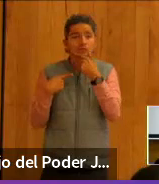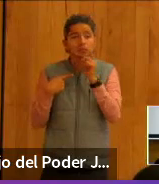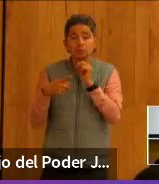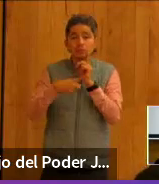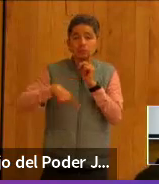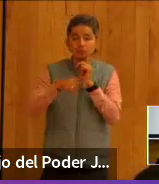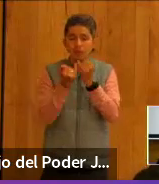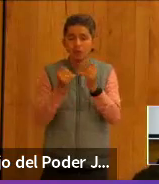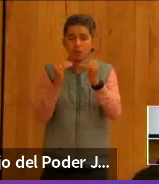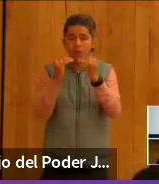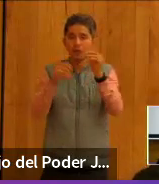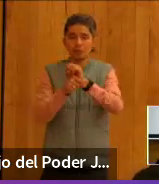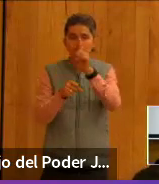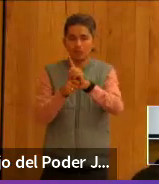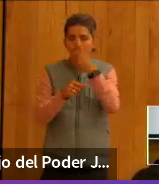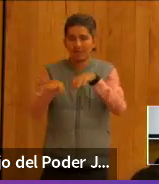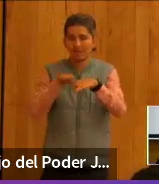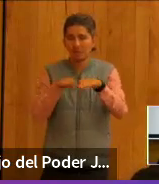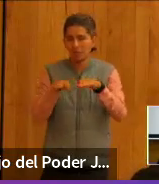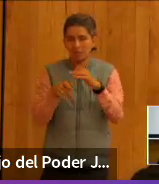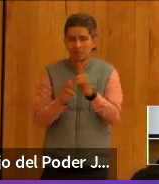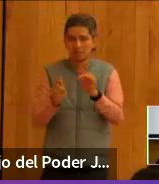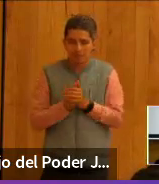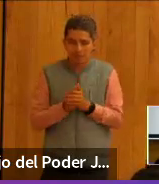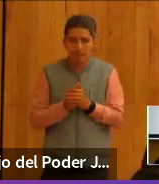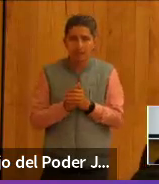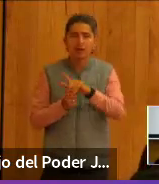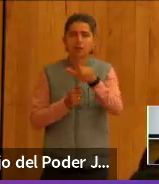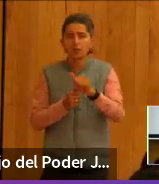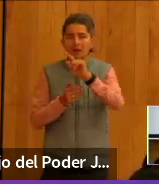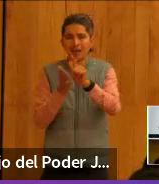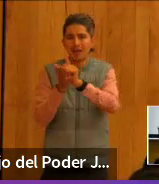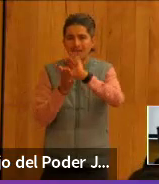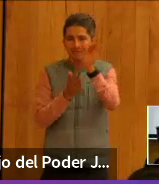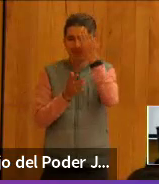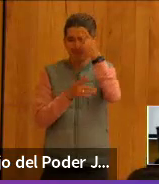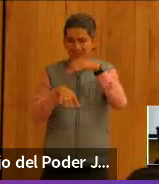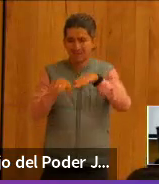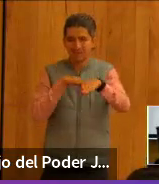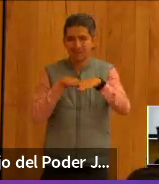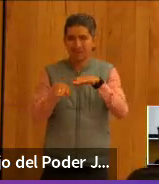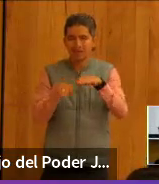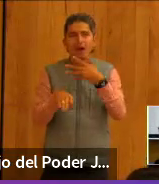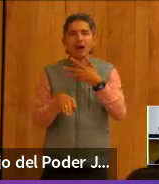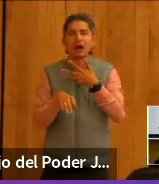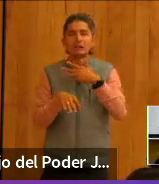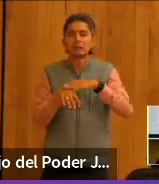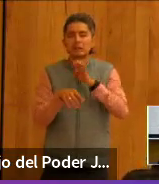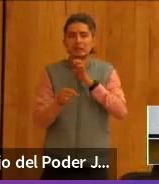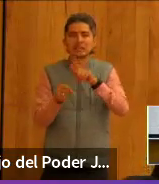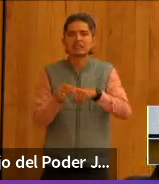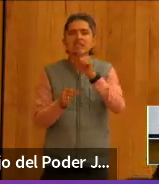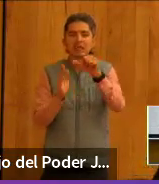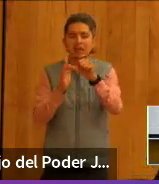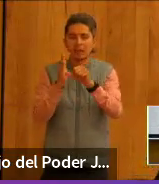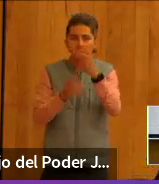de oportunidades en el mundo del trabajo. Luego, en la Ley Federal del Trabajo, tenemos en específico los